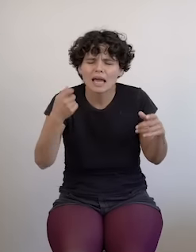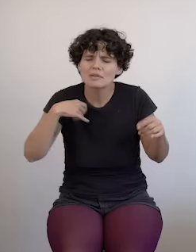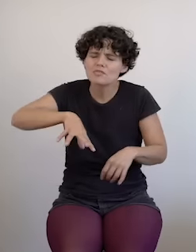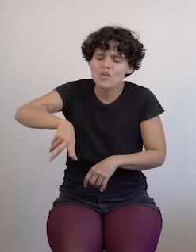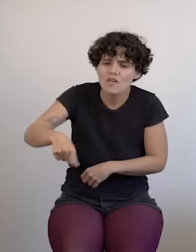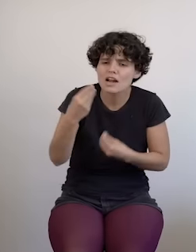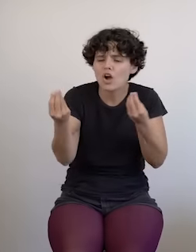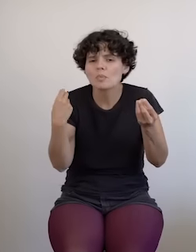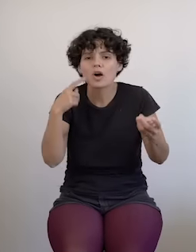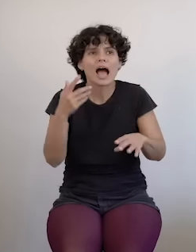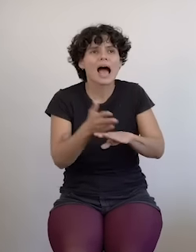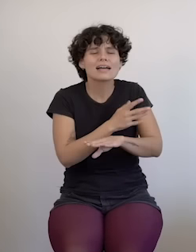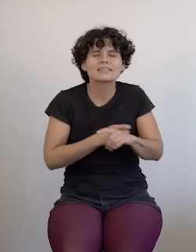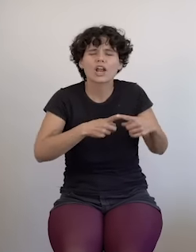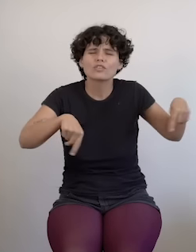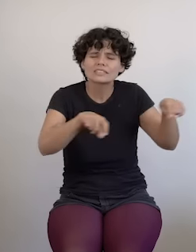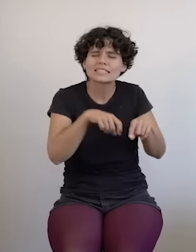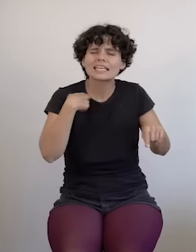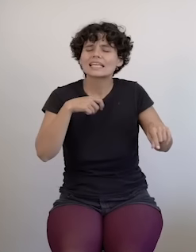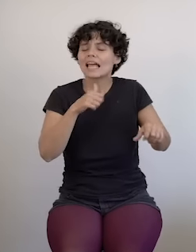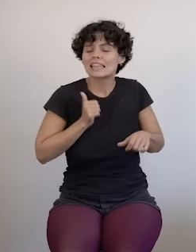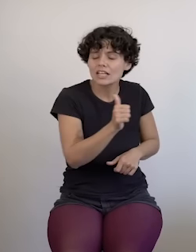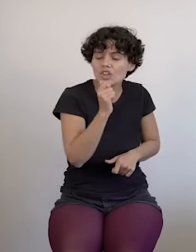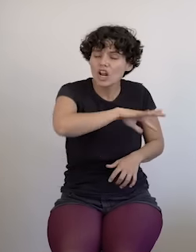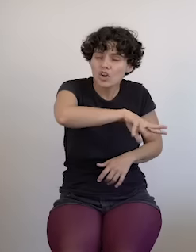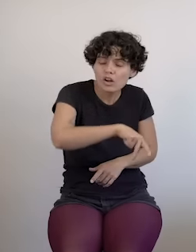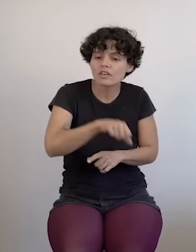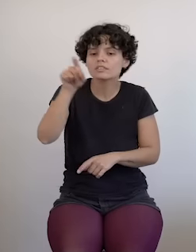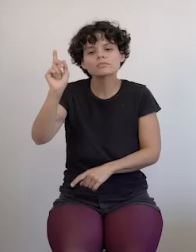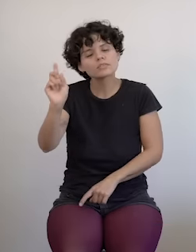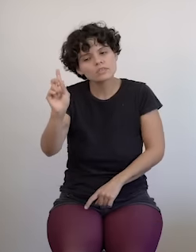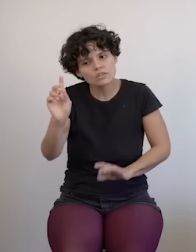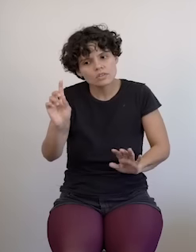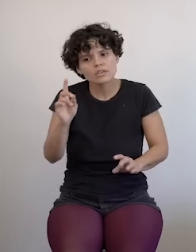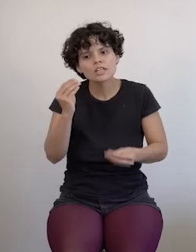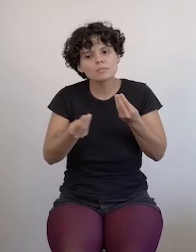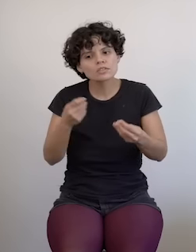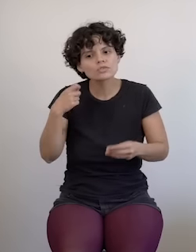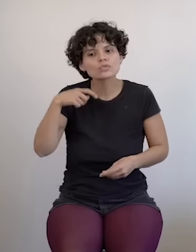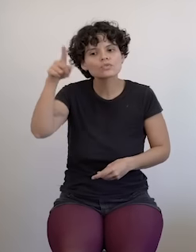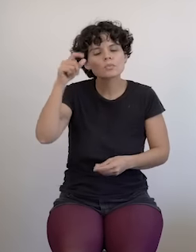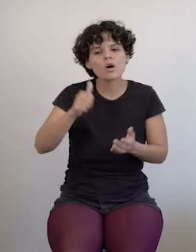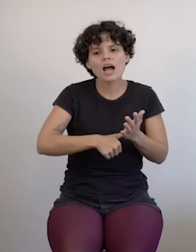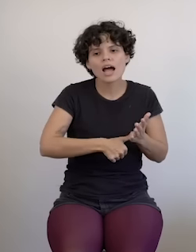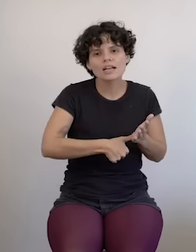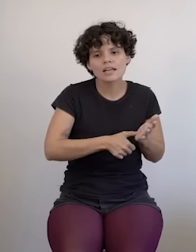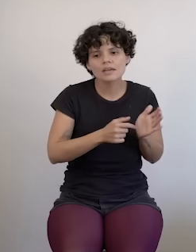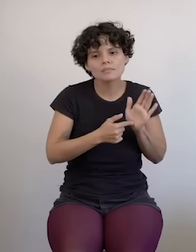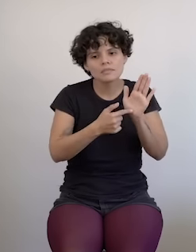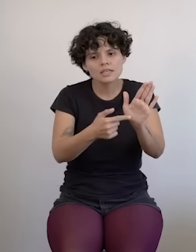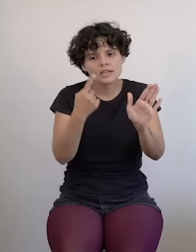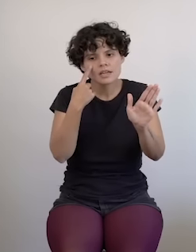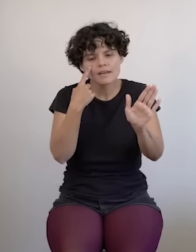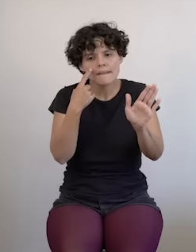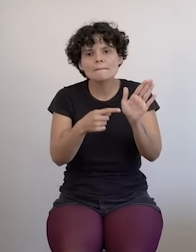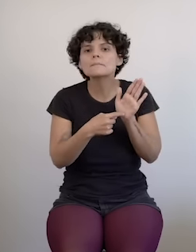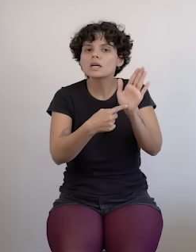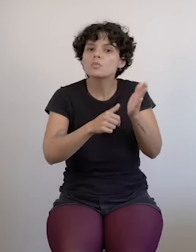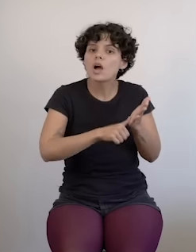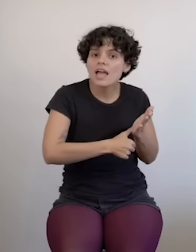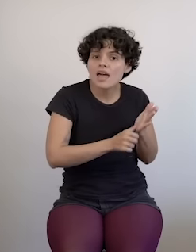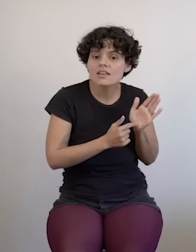¿cachai? Porque uno, puta, que se le robó la oficina a la directora, ahora qué guay hizo, po. Y me dice, no, mira. Y fuimos a sacar el registro civil, el carnet, y mira